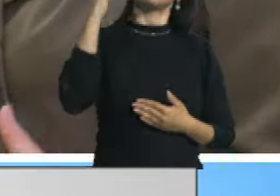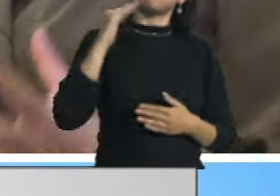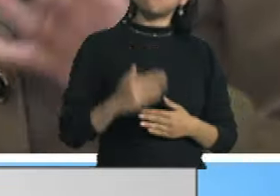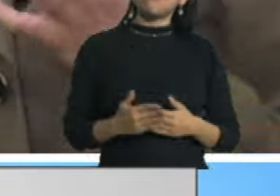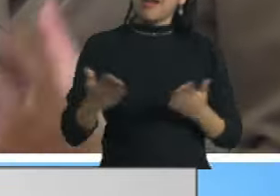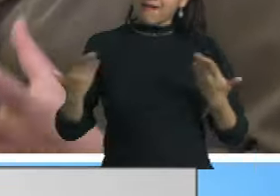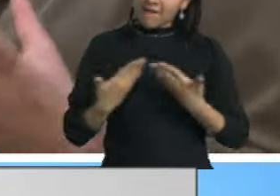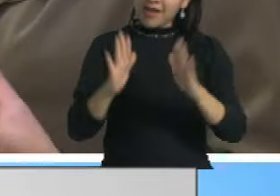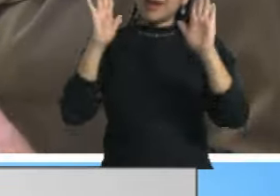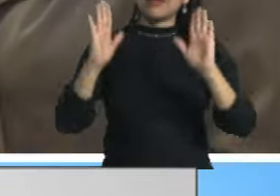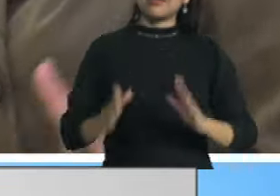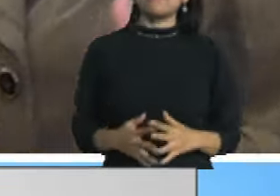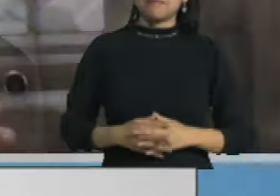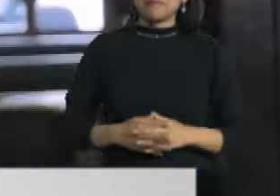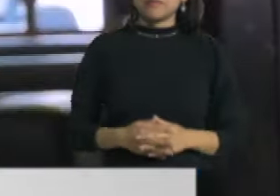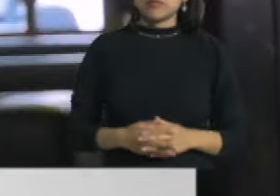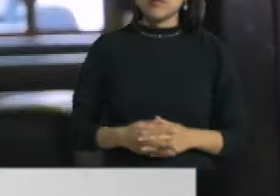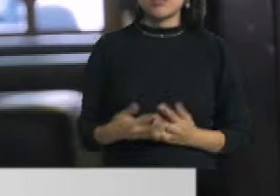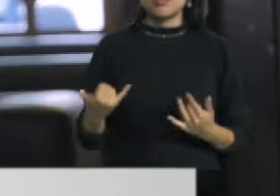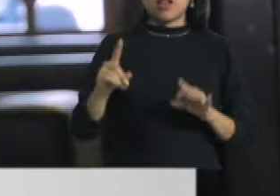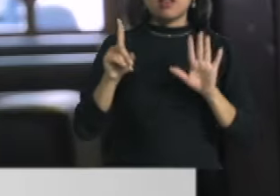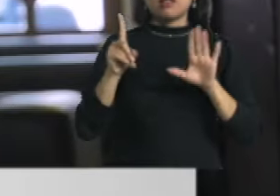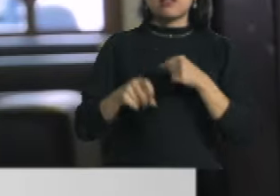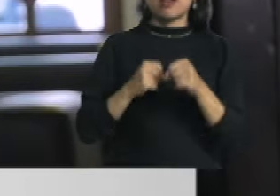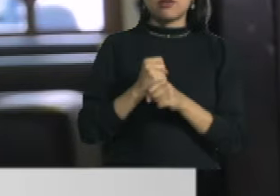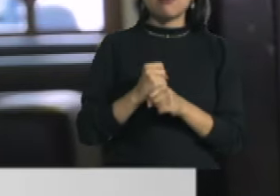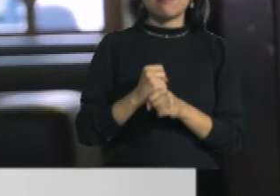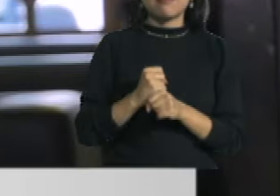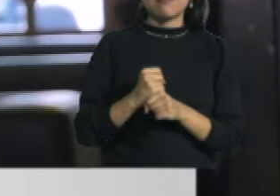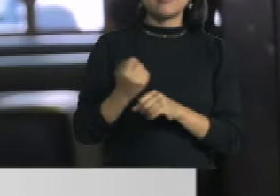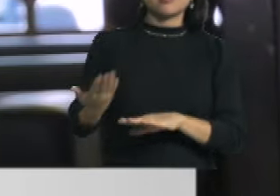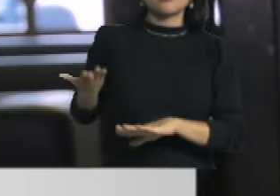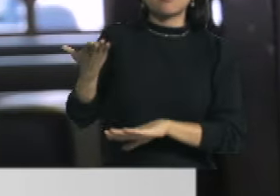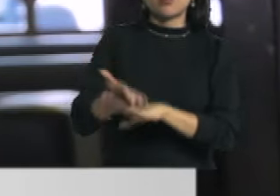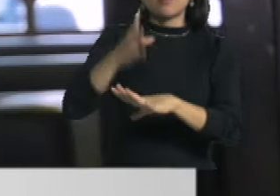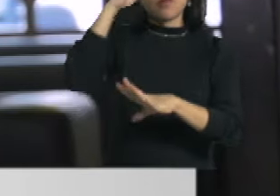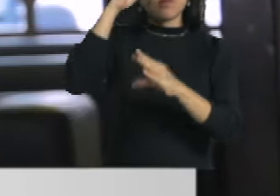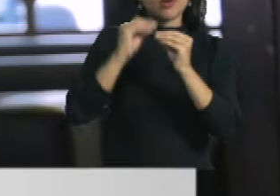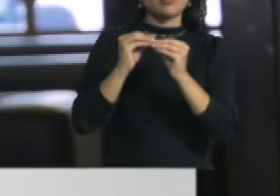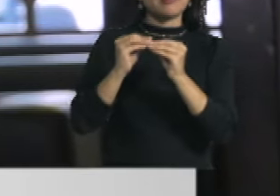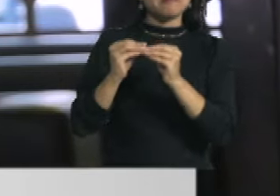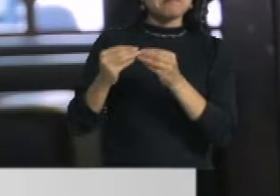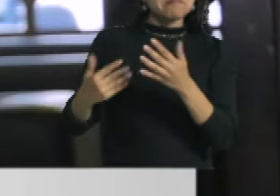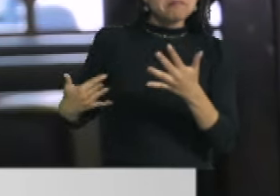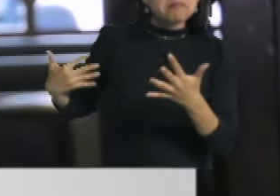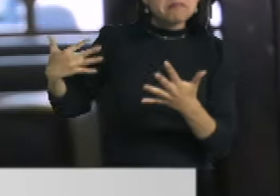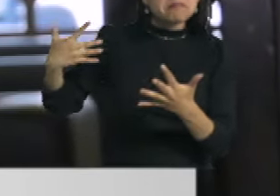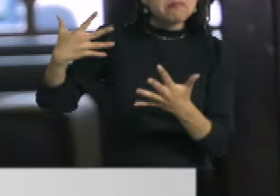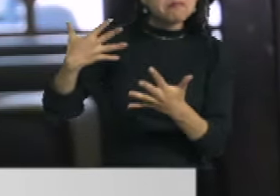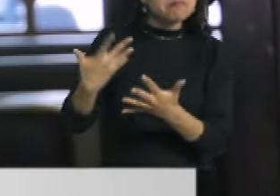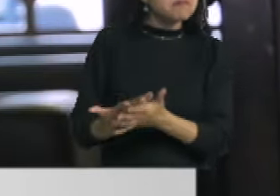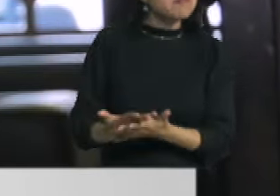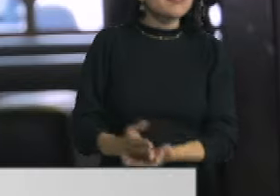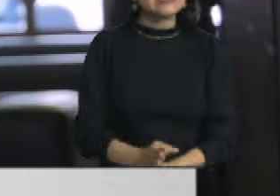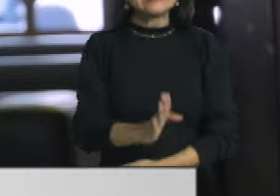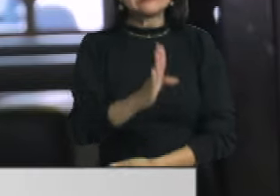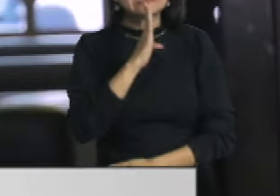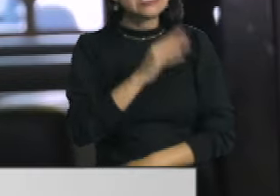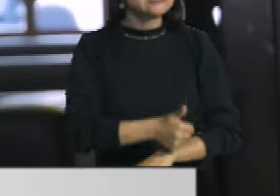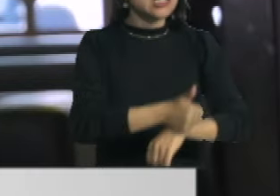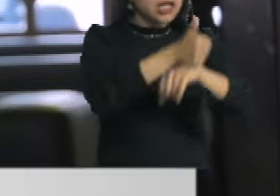oferta permanentemente. Han pasado 6 años desde que tenemos un acuerdo de la ciudad y a hoy no sabemos quién es ni el